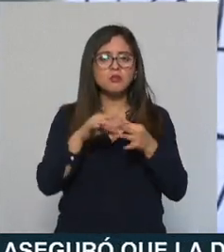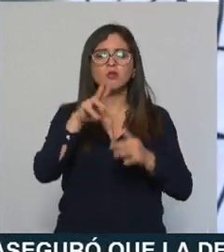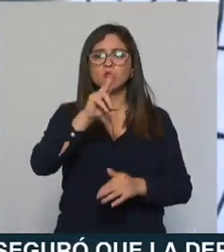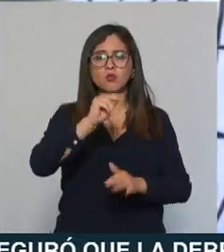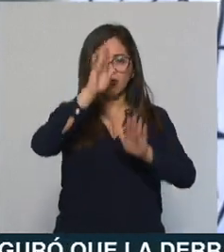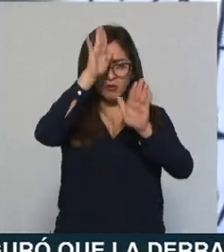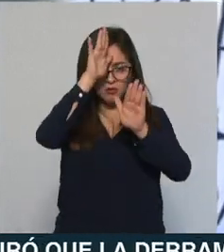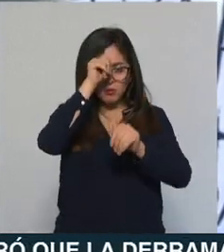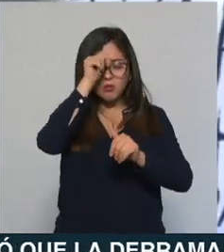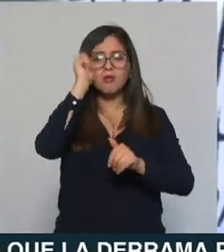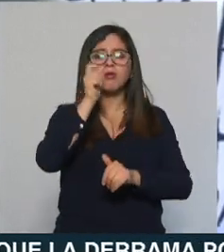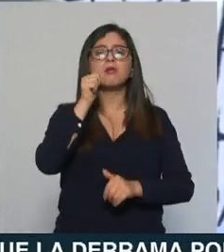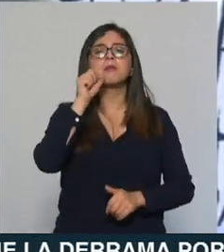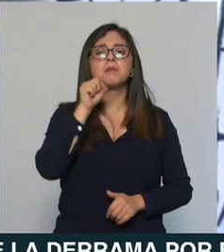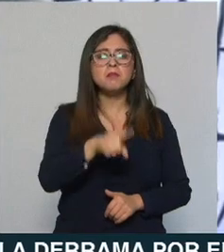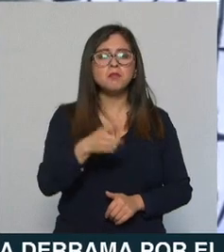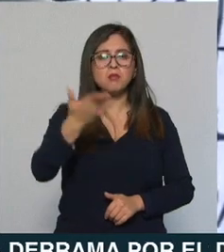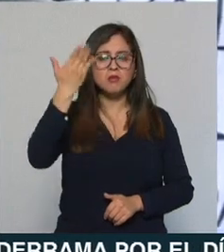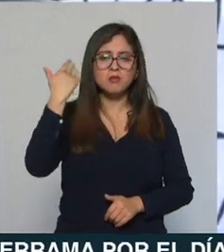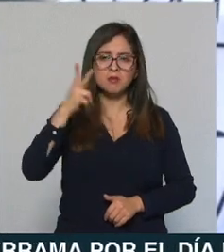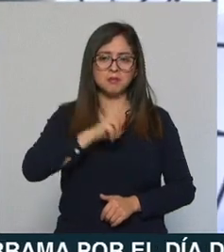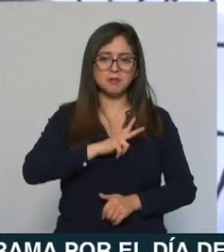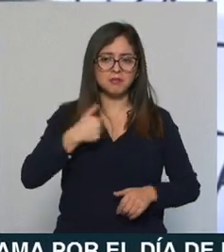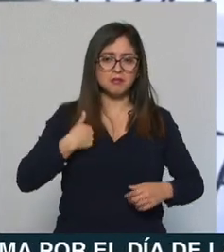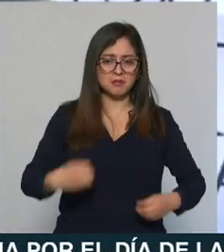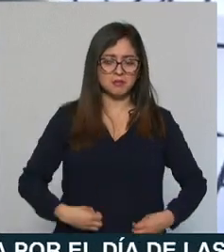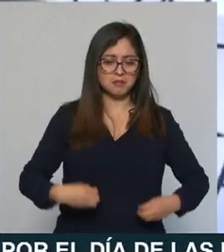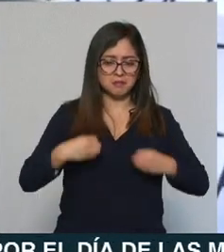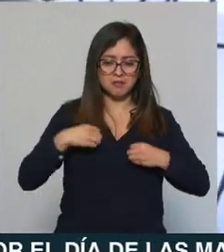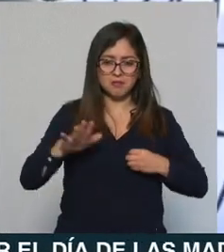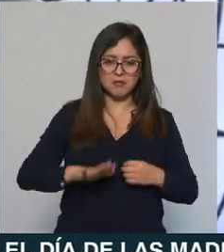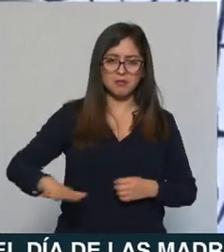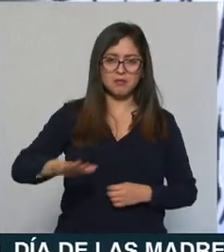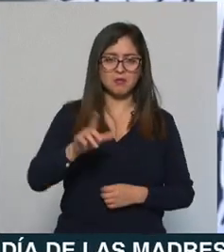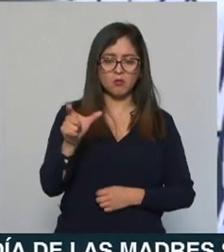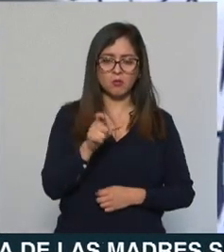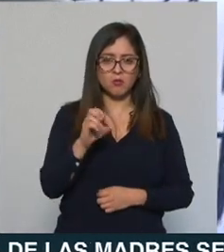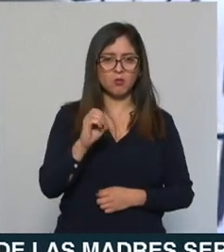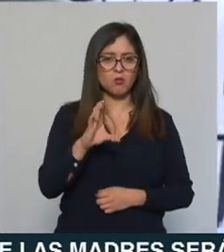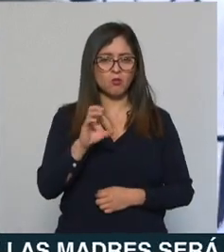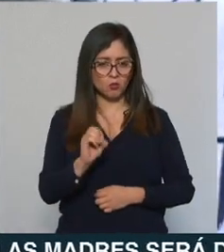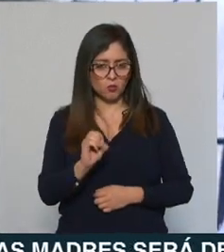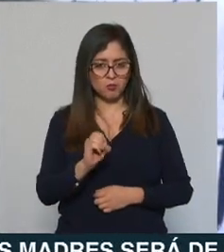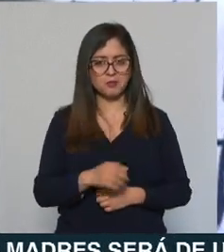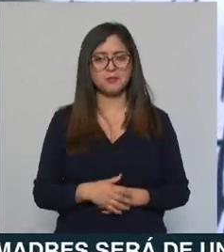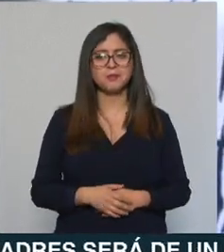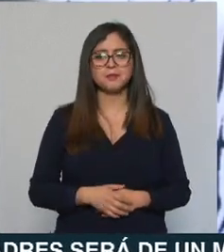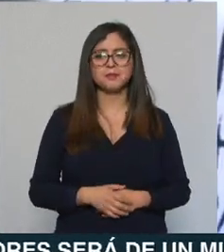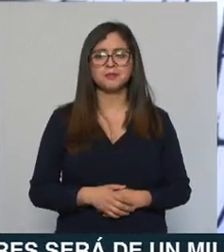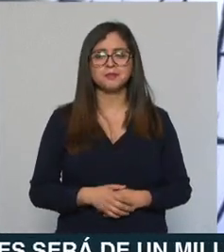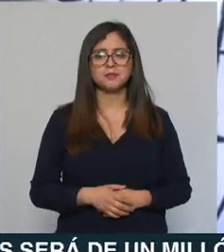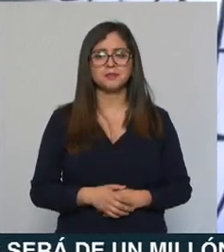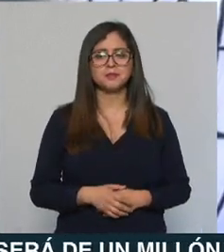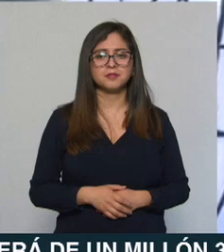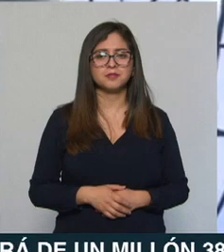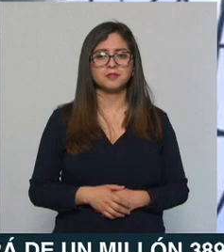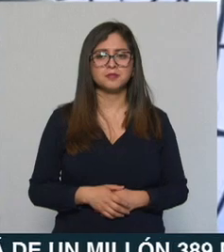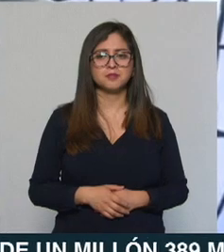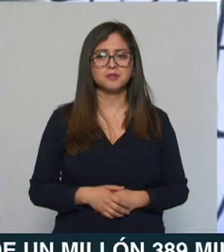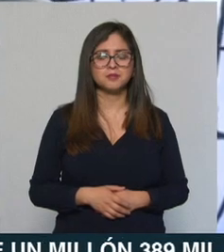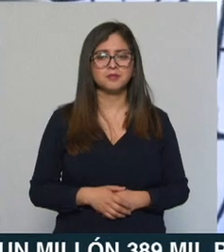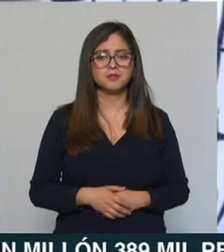del deterioro de nuestra calidad de vida en Joco y en la ciudad. Consideramos que